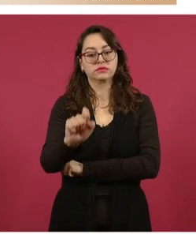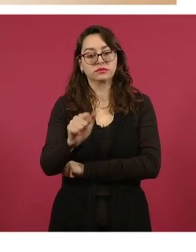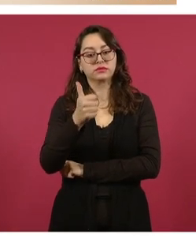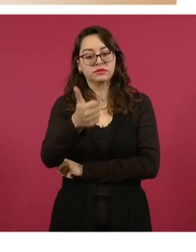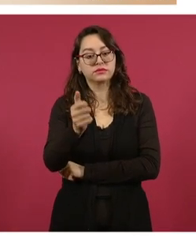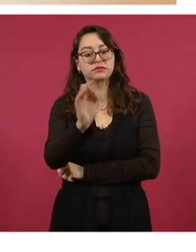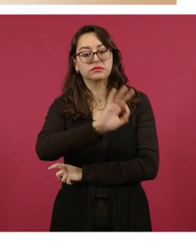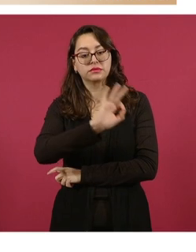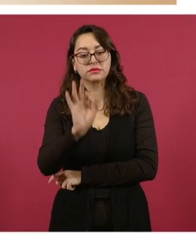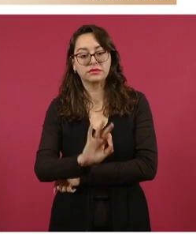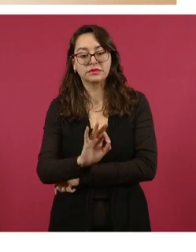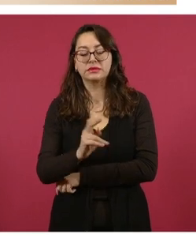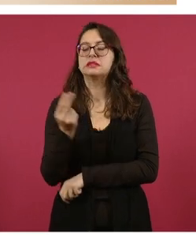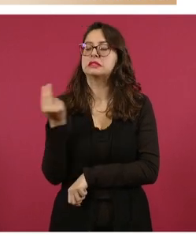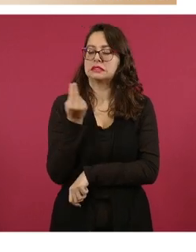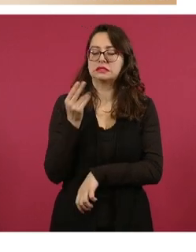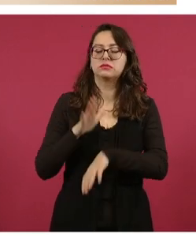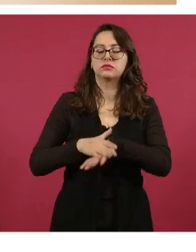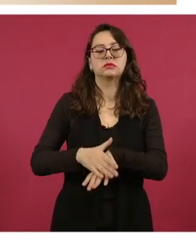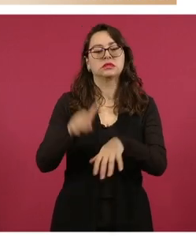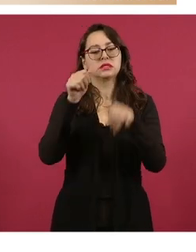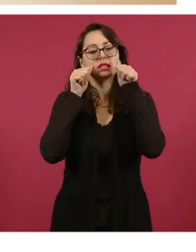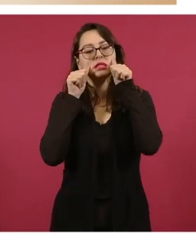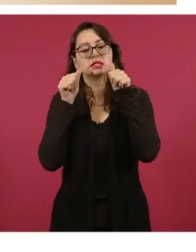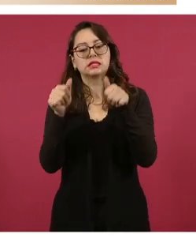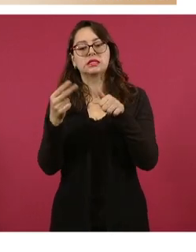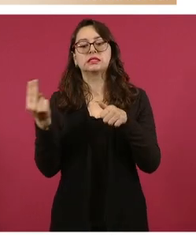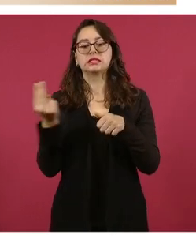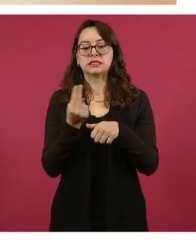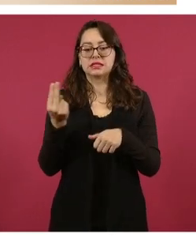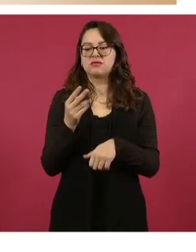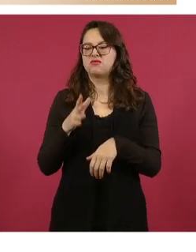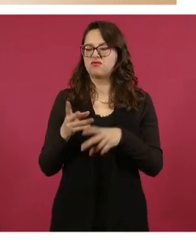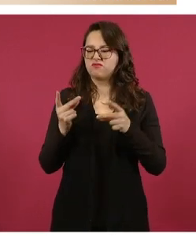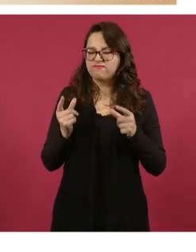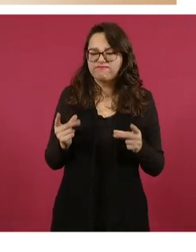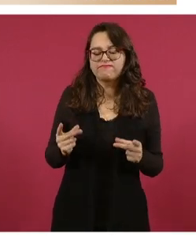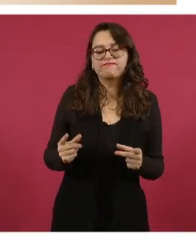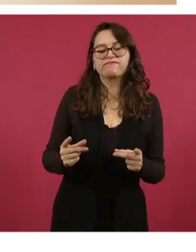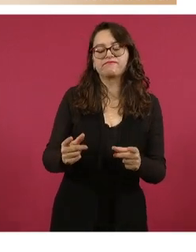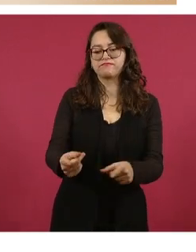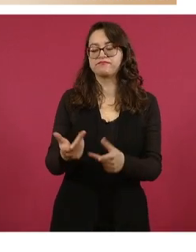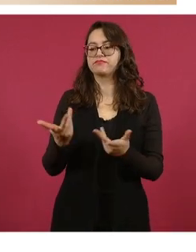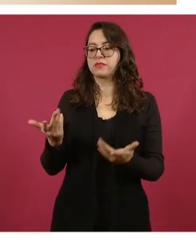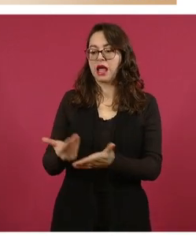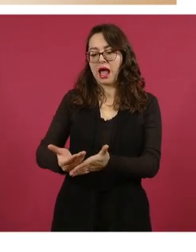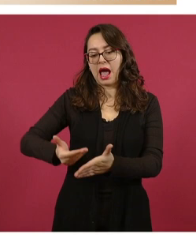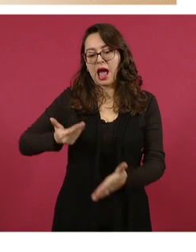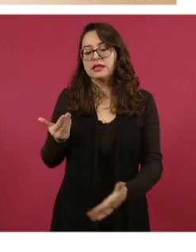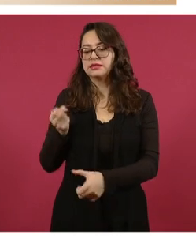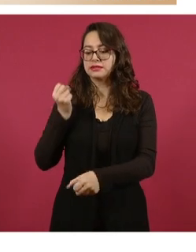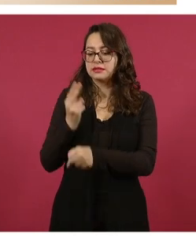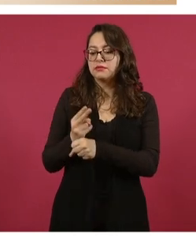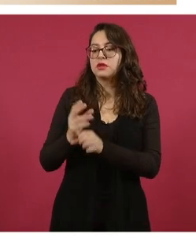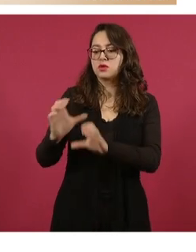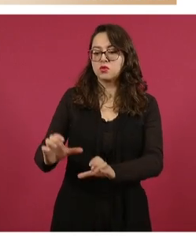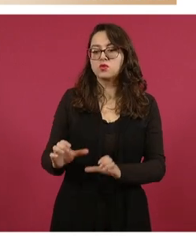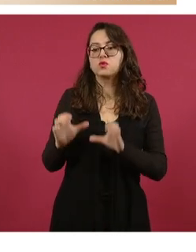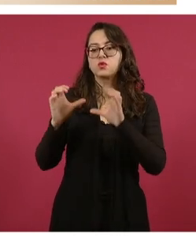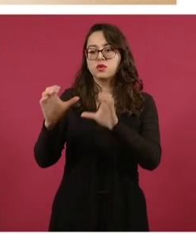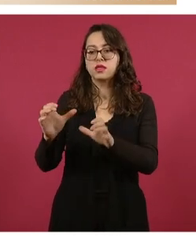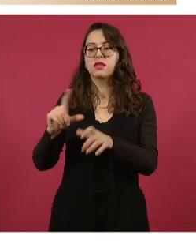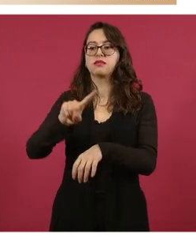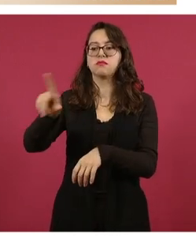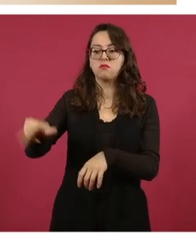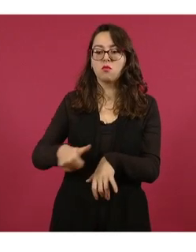intensificando las acciones de prevención, persecución y sanción de la violencia feminicida. Adelante.